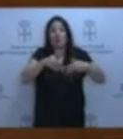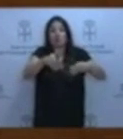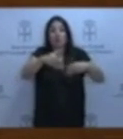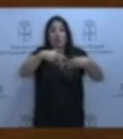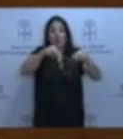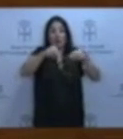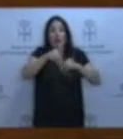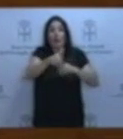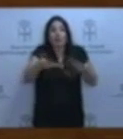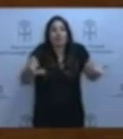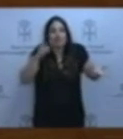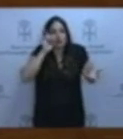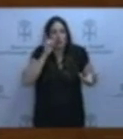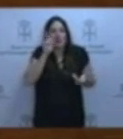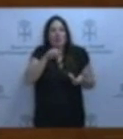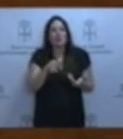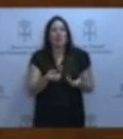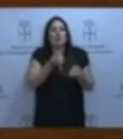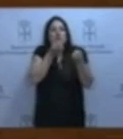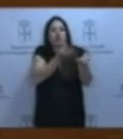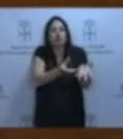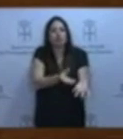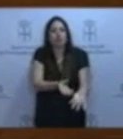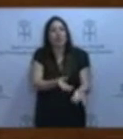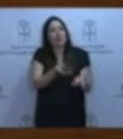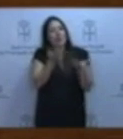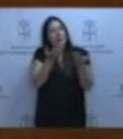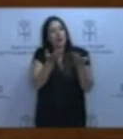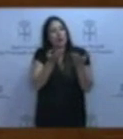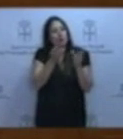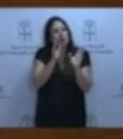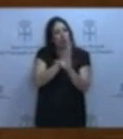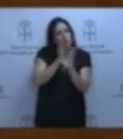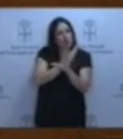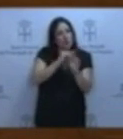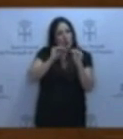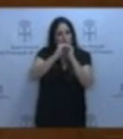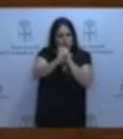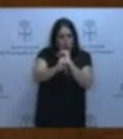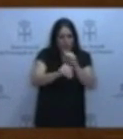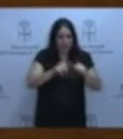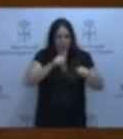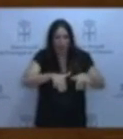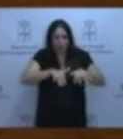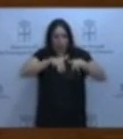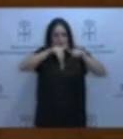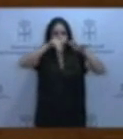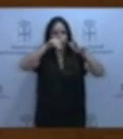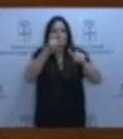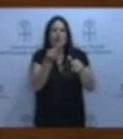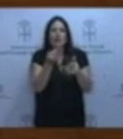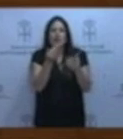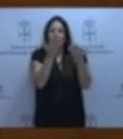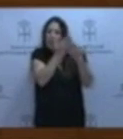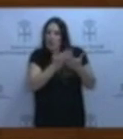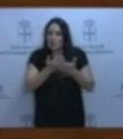Tras pomposas declaraciones institucionales, se escondían sobrecostes, túneles inundados, un trazado hecho sin los estudios